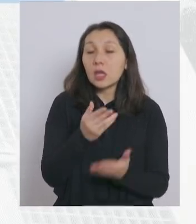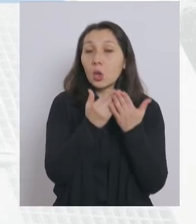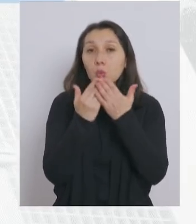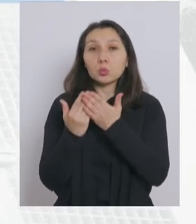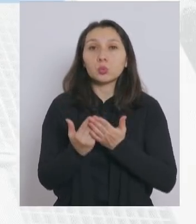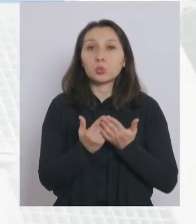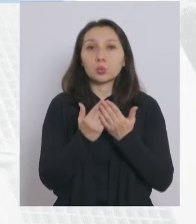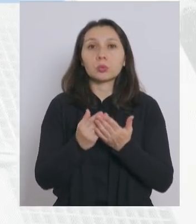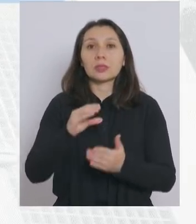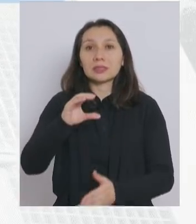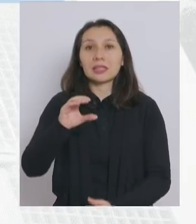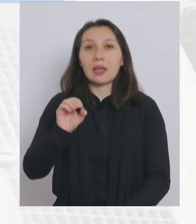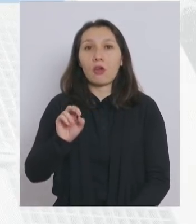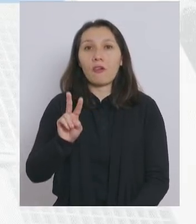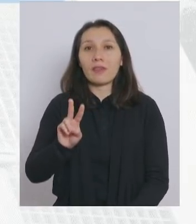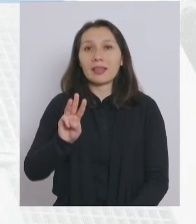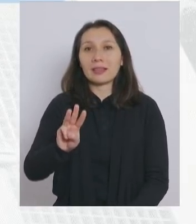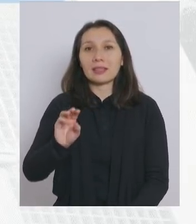les decía,